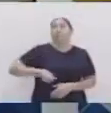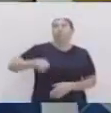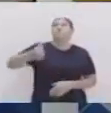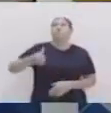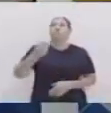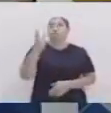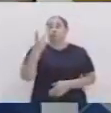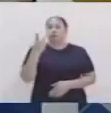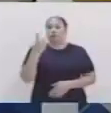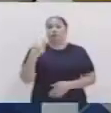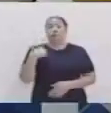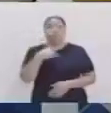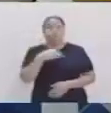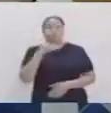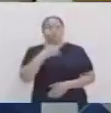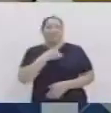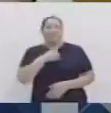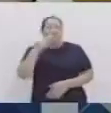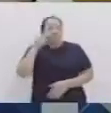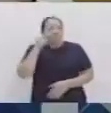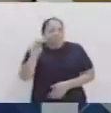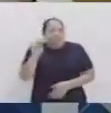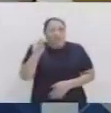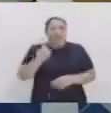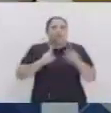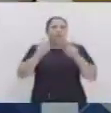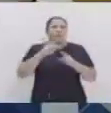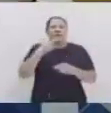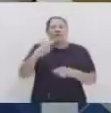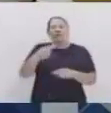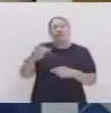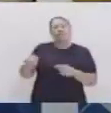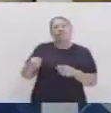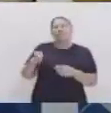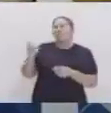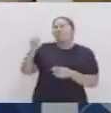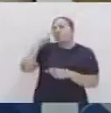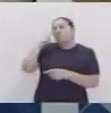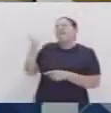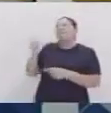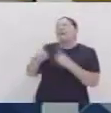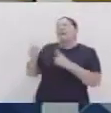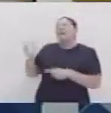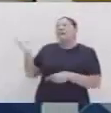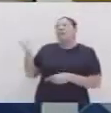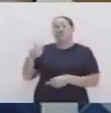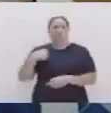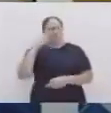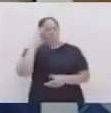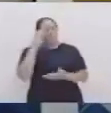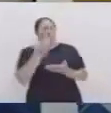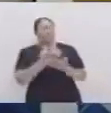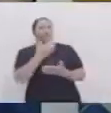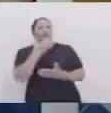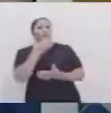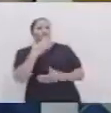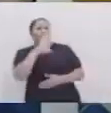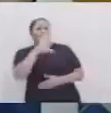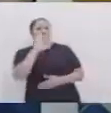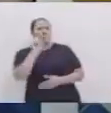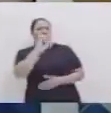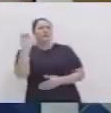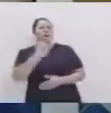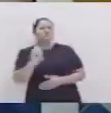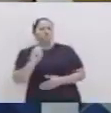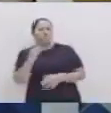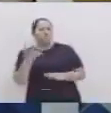y queremos observar qué resultados obtenemos, ¿qué se te ocurre que podamos obtener? Pues creo que tenemos